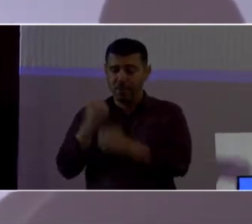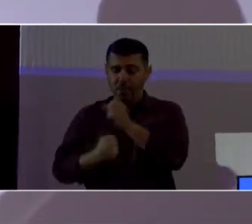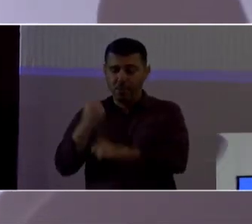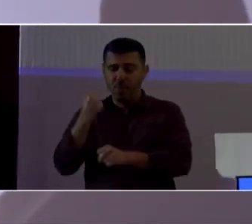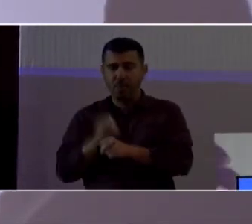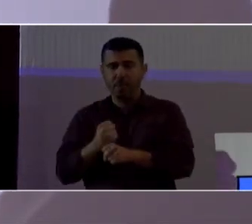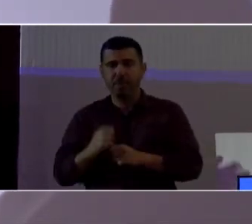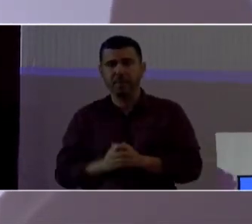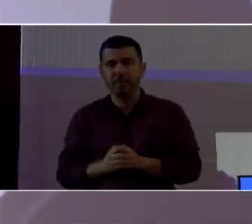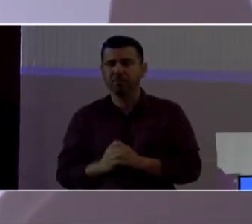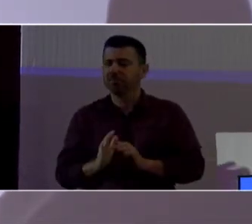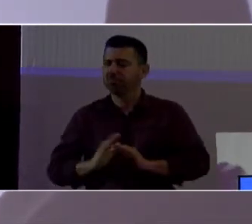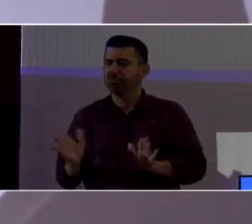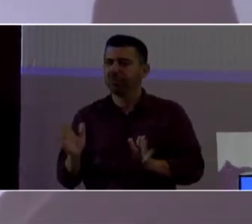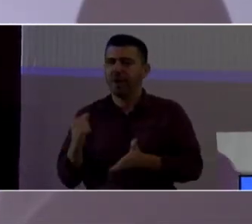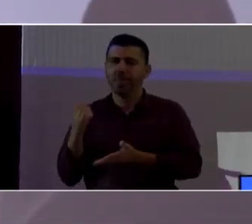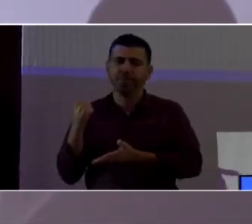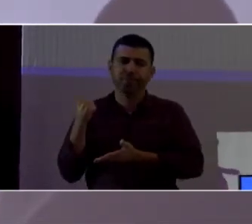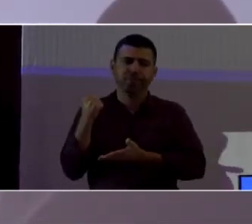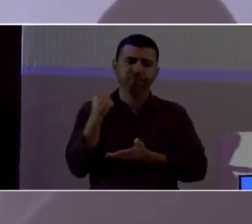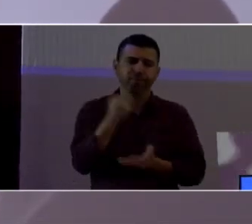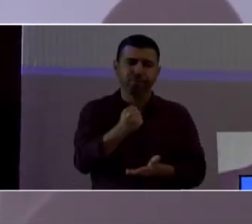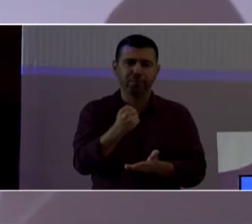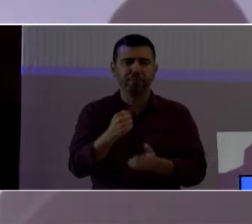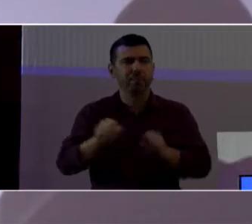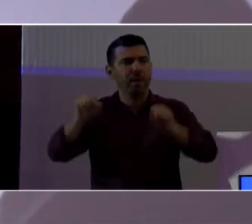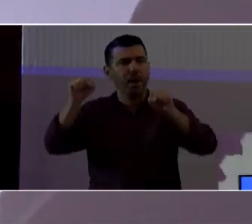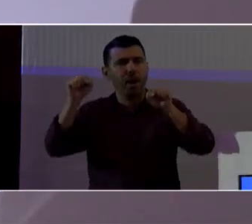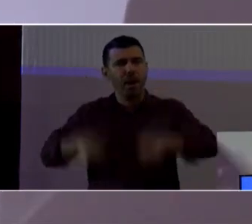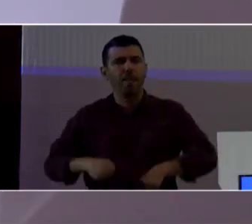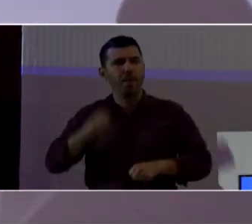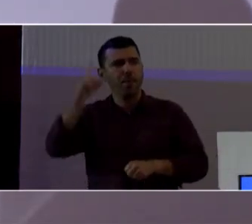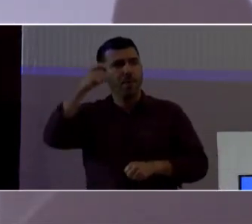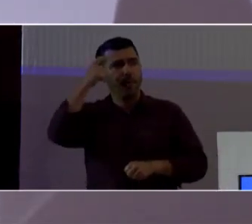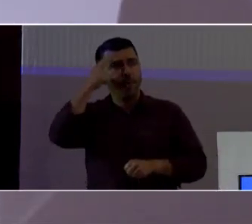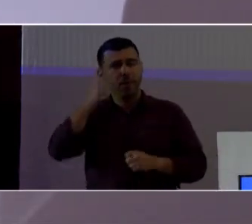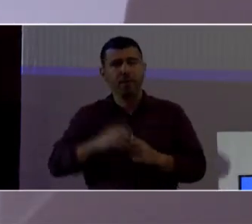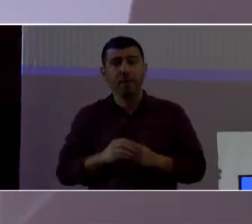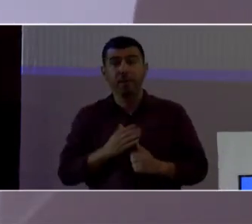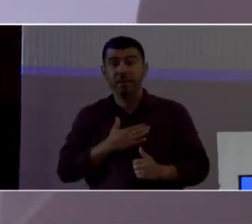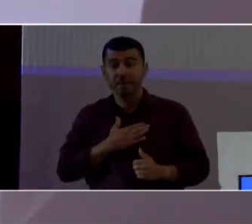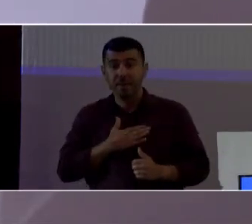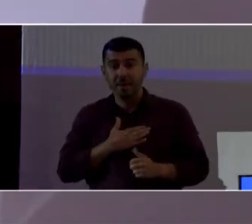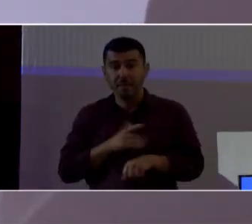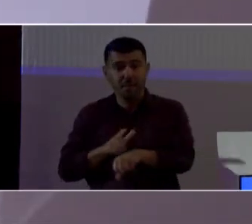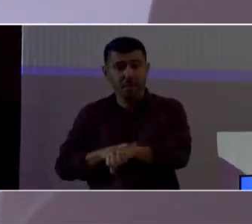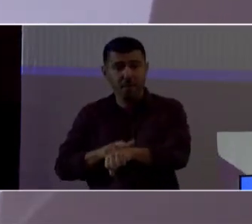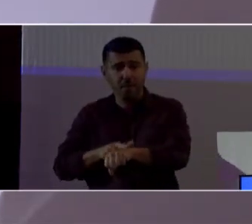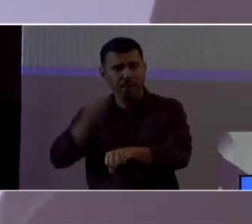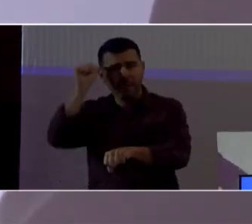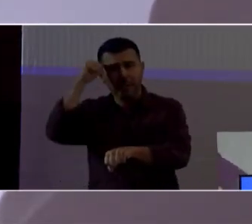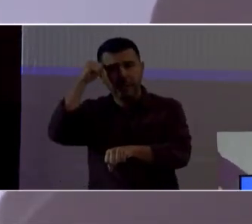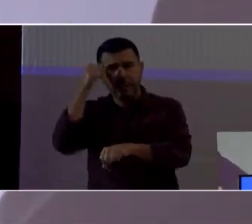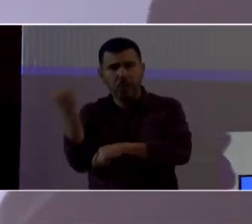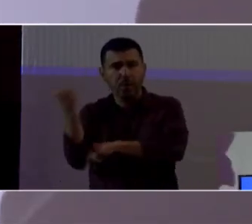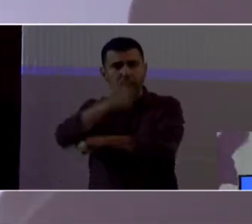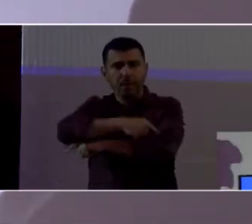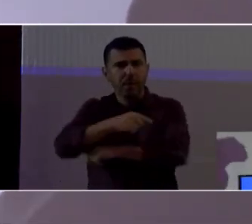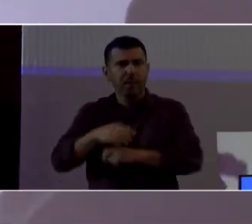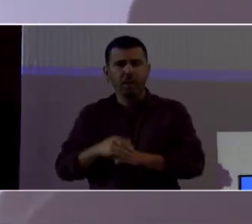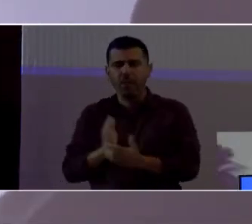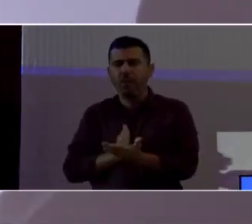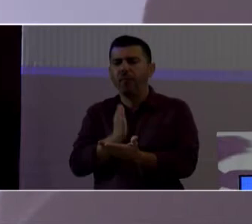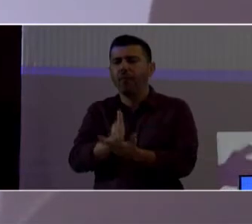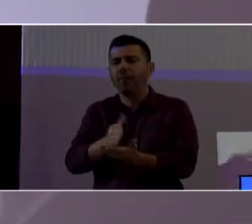nos dieron el desembolso, que fue para nosotros un momento, yo lo digo, me acuerdo ese día cuando fui al